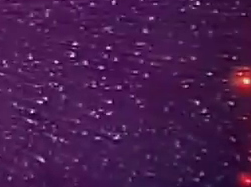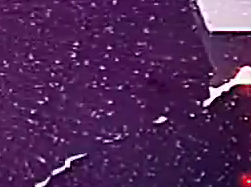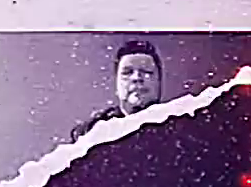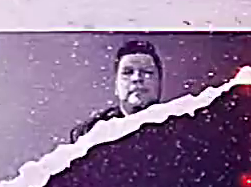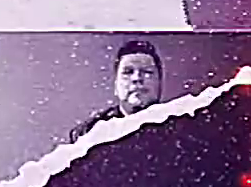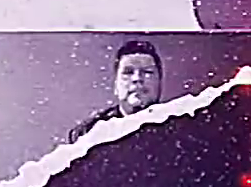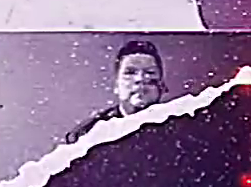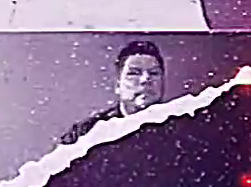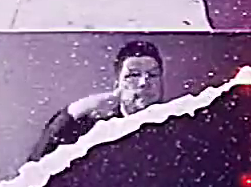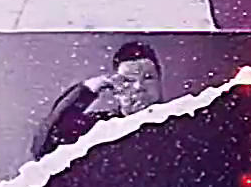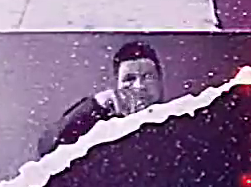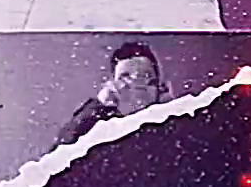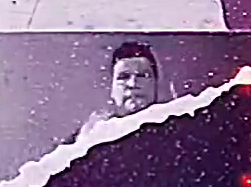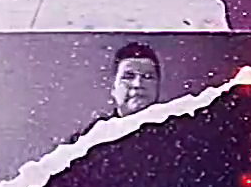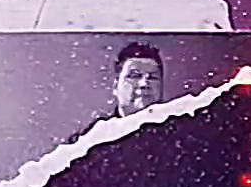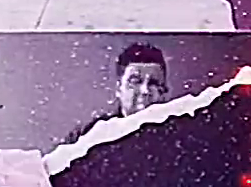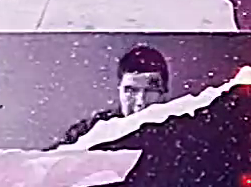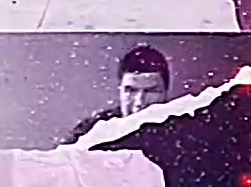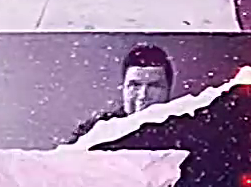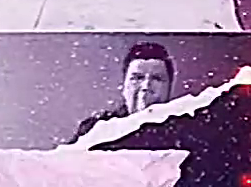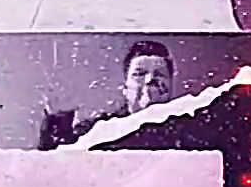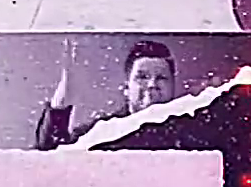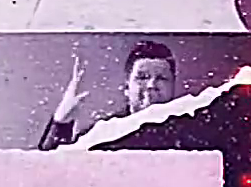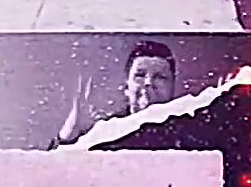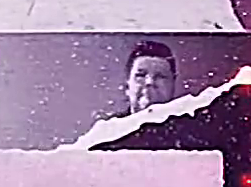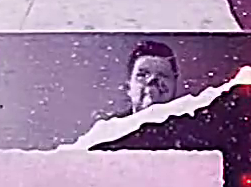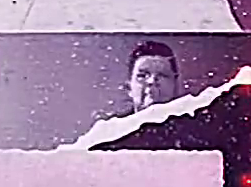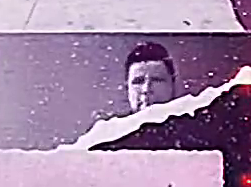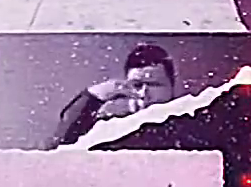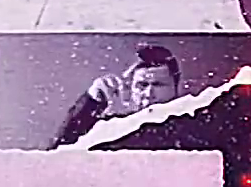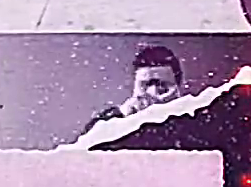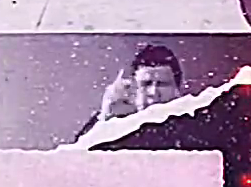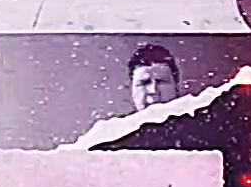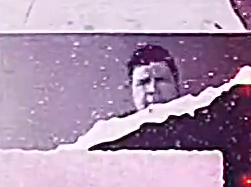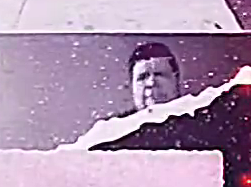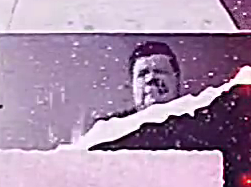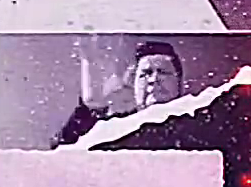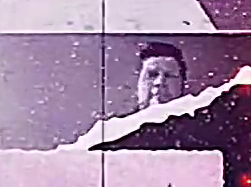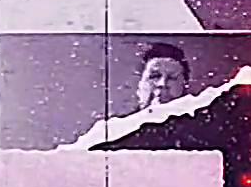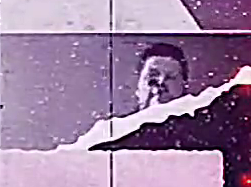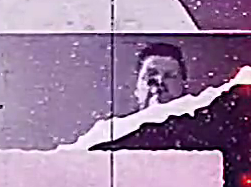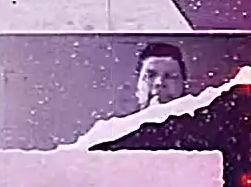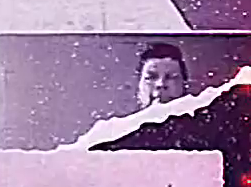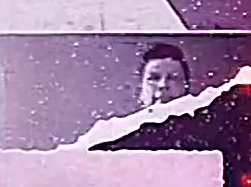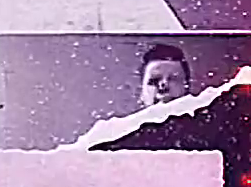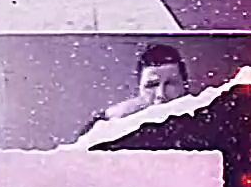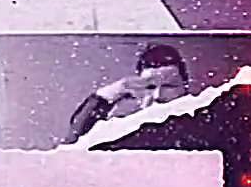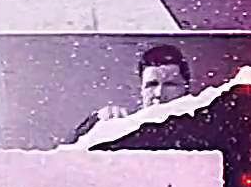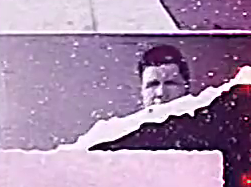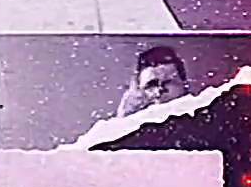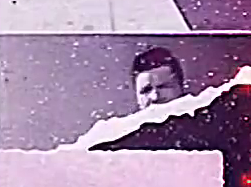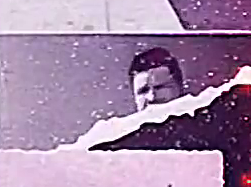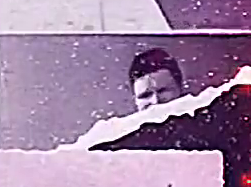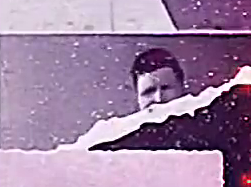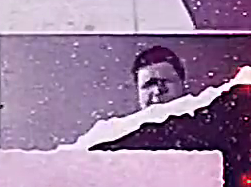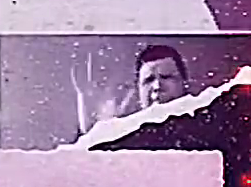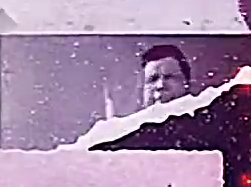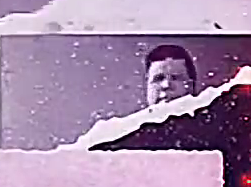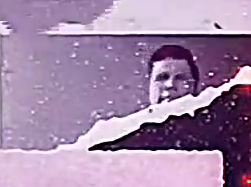viva méxico y domésticos méxico